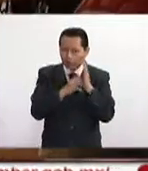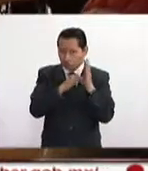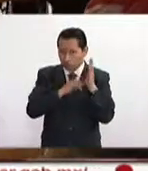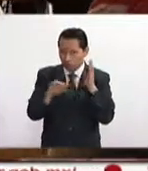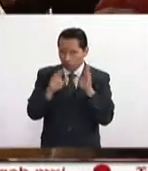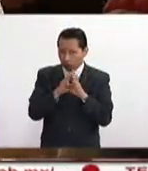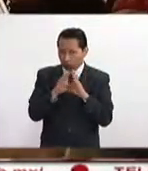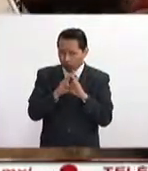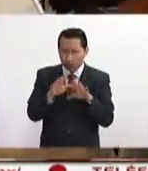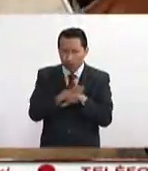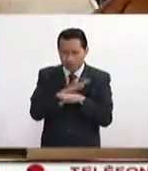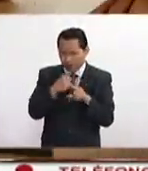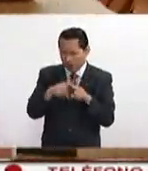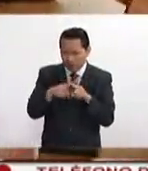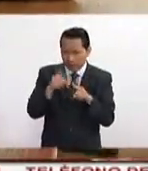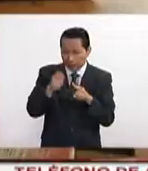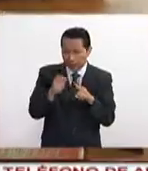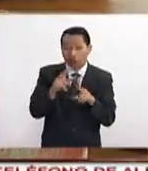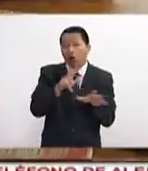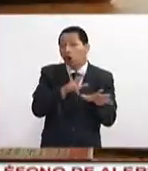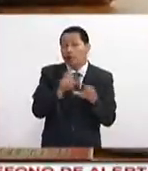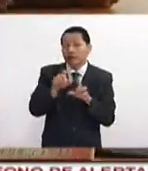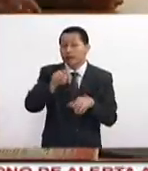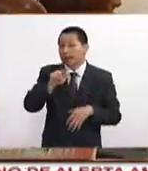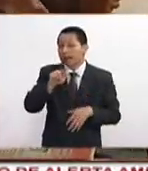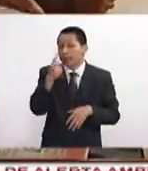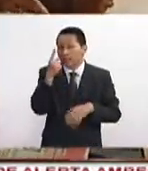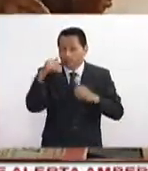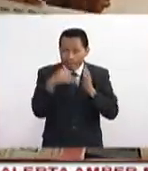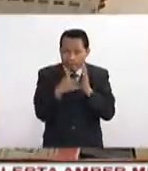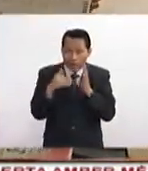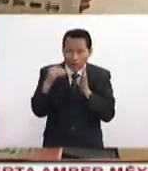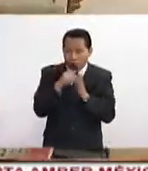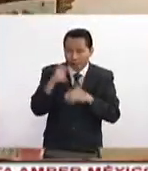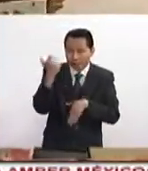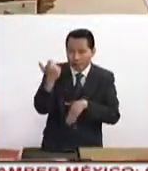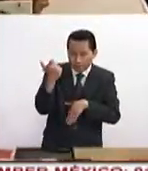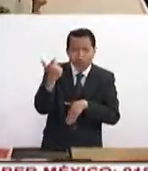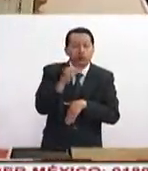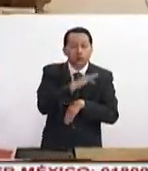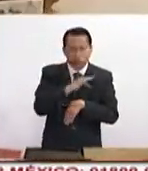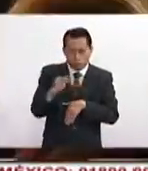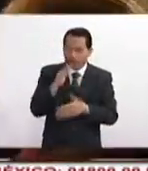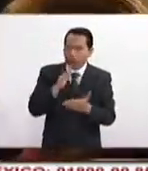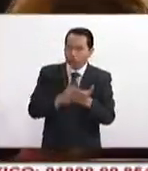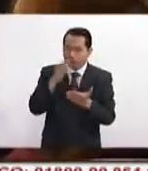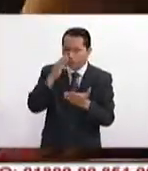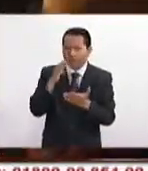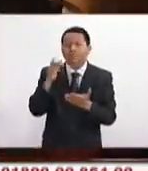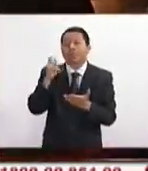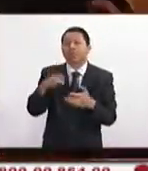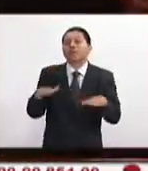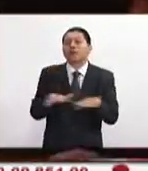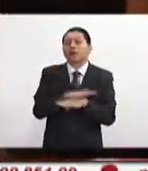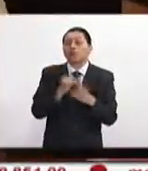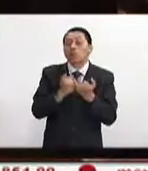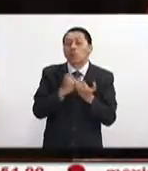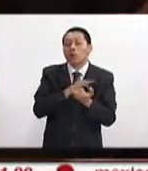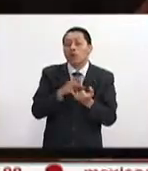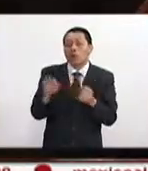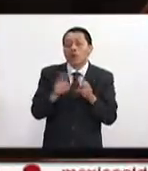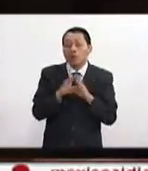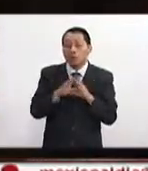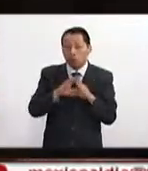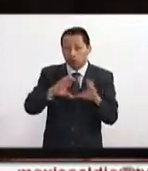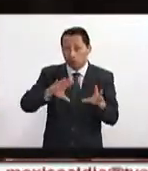las sanciones superen los 871 millones de pesos. Aseguró que los cambios también estarían impactando en el